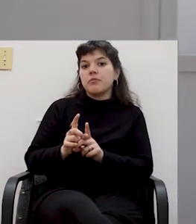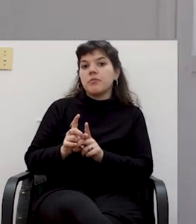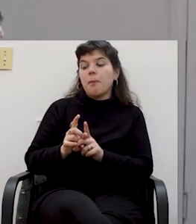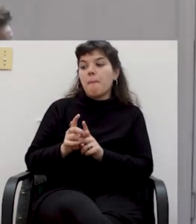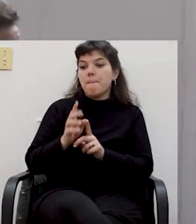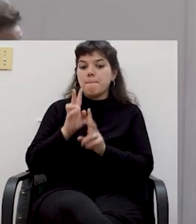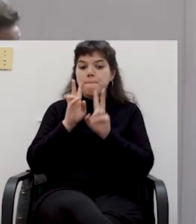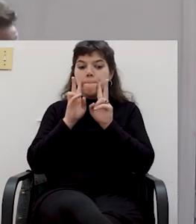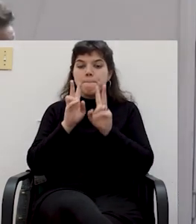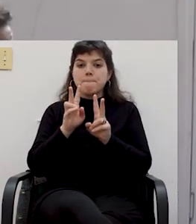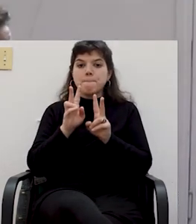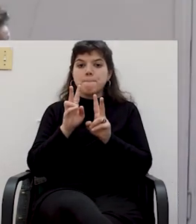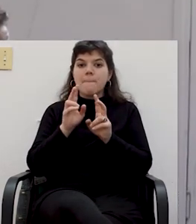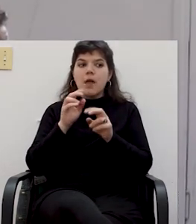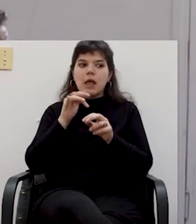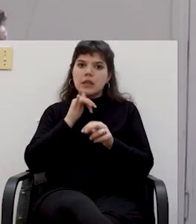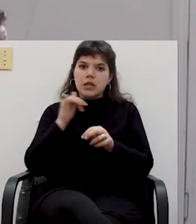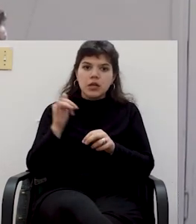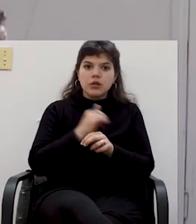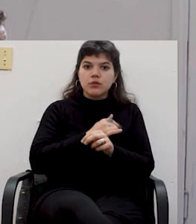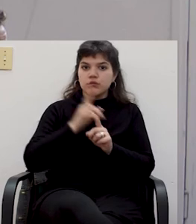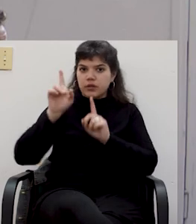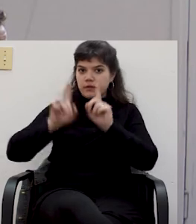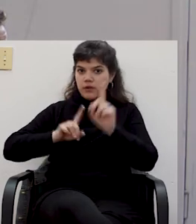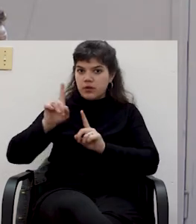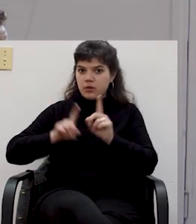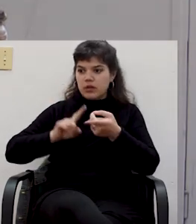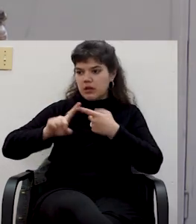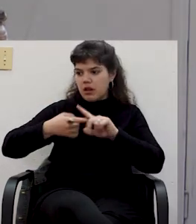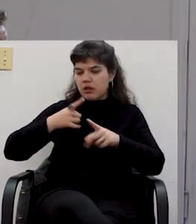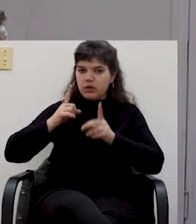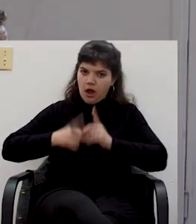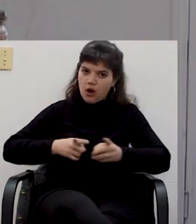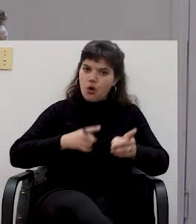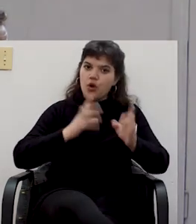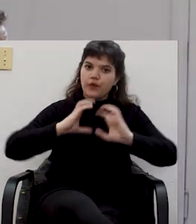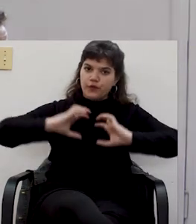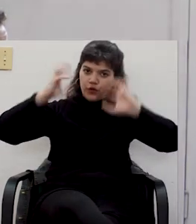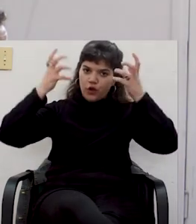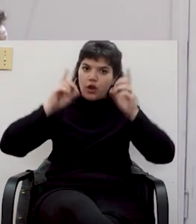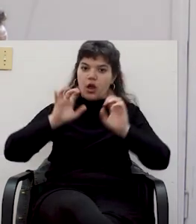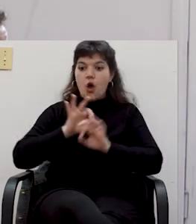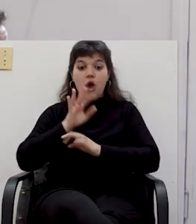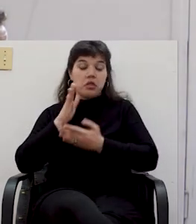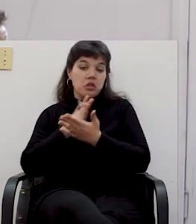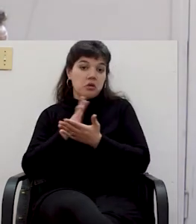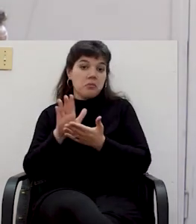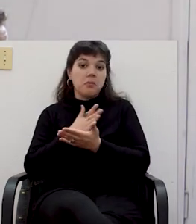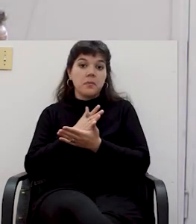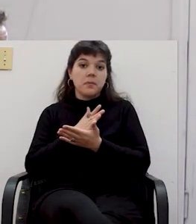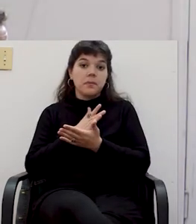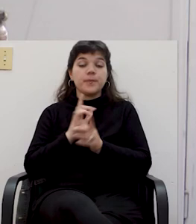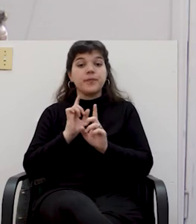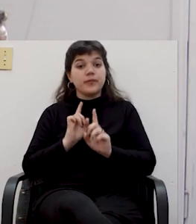trata las denuncias que hay en la universidad en relación a temas de acoso, de violencia, de discriminación,